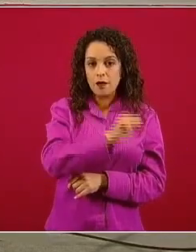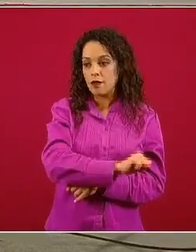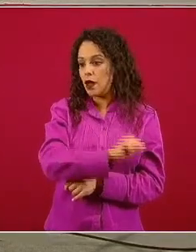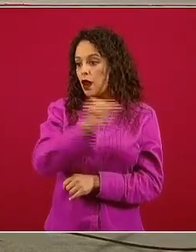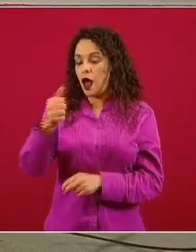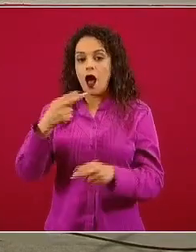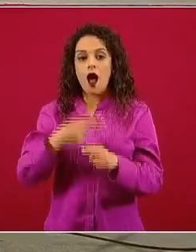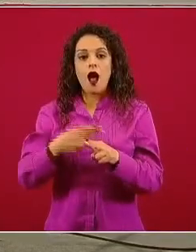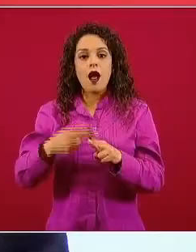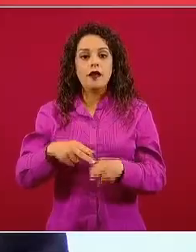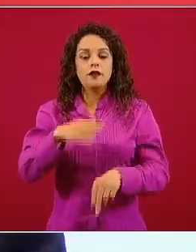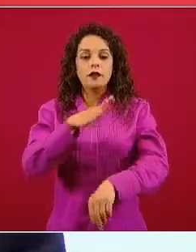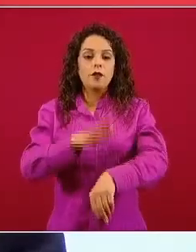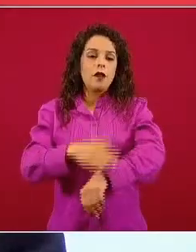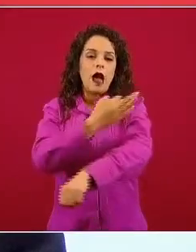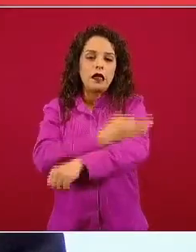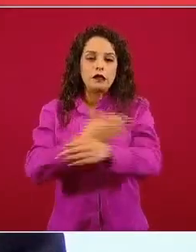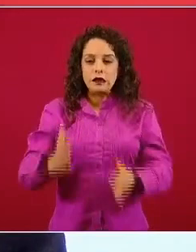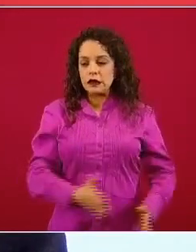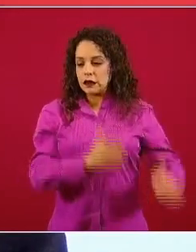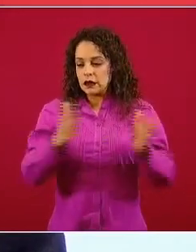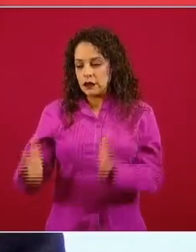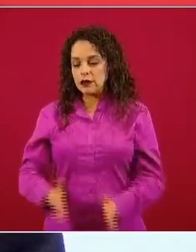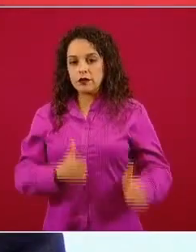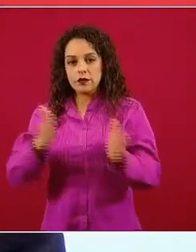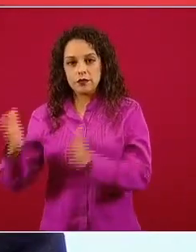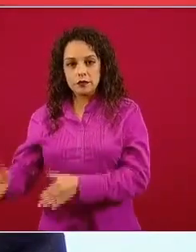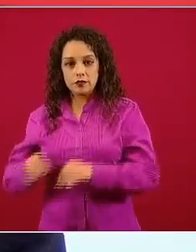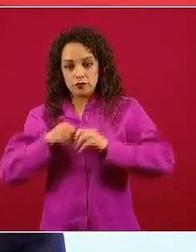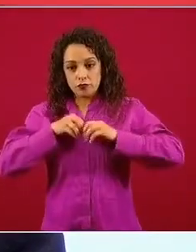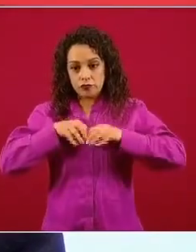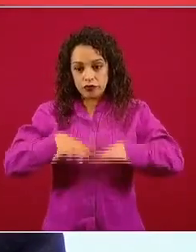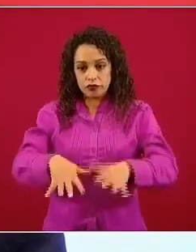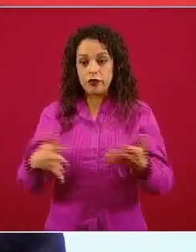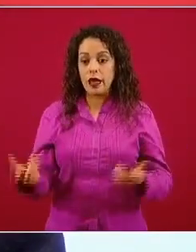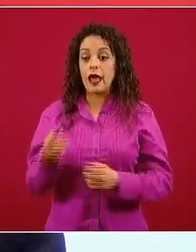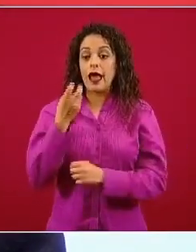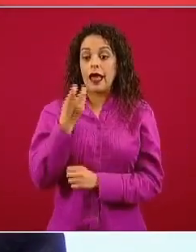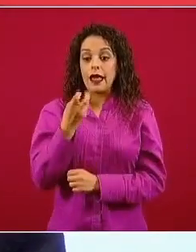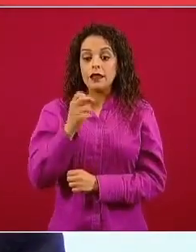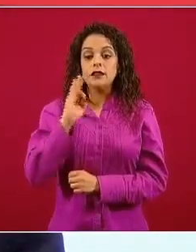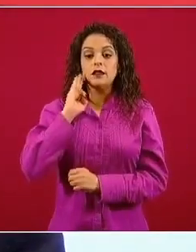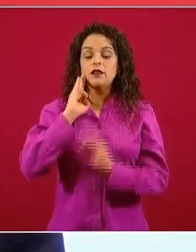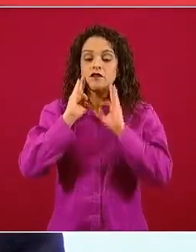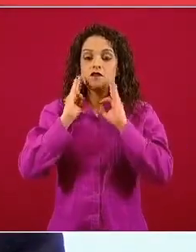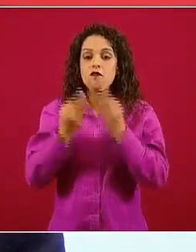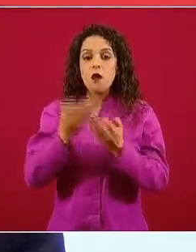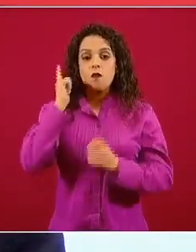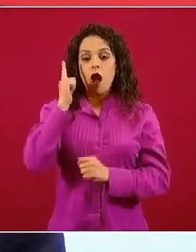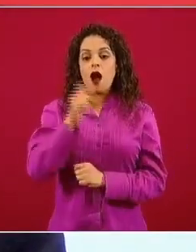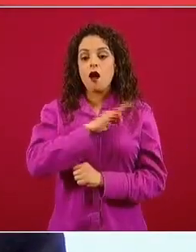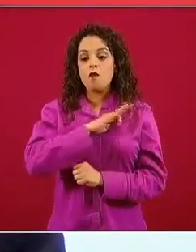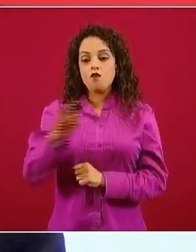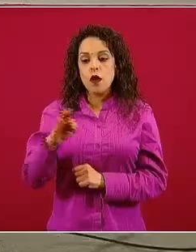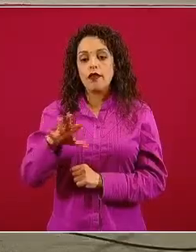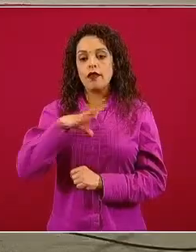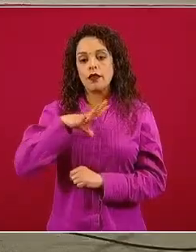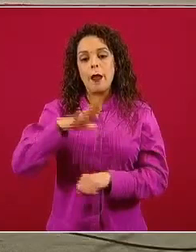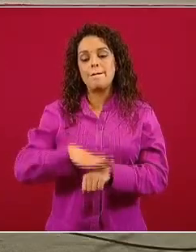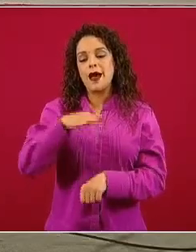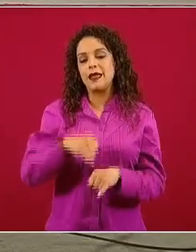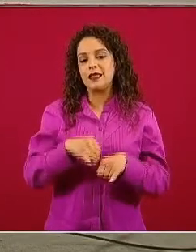demoren inclusive un poco más en salir, y esperaríamos que a través de este mecanismo pudiéramos tener un poco más de